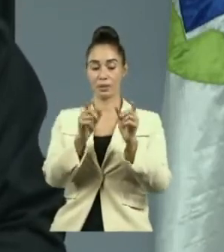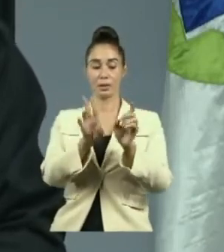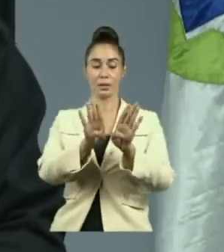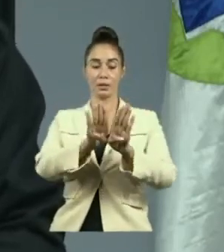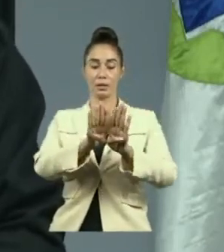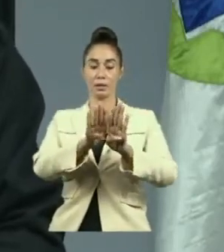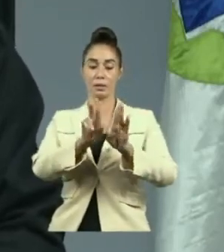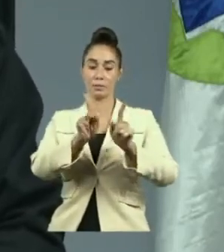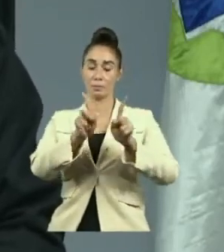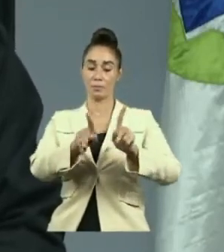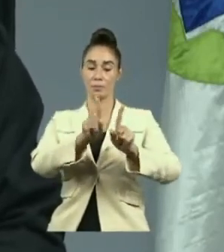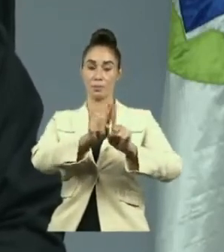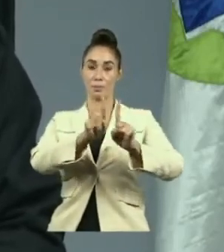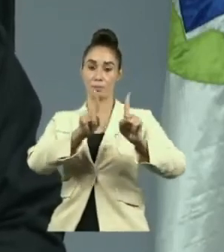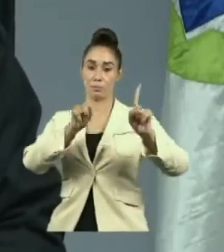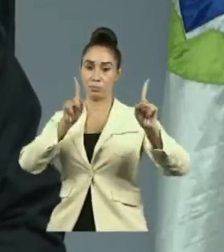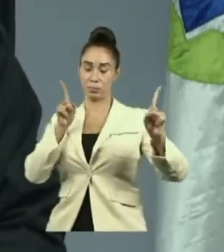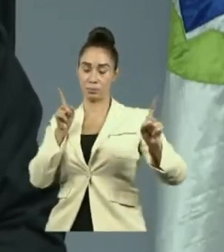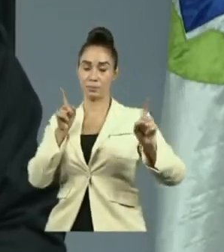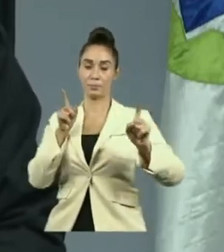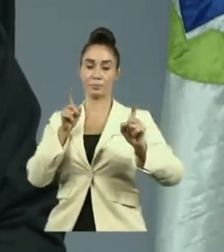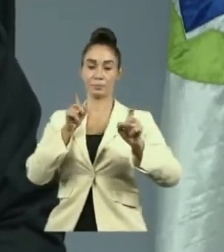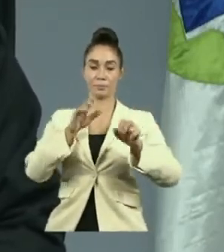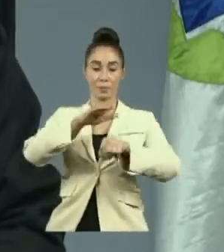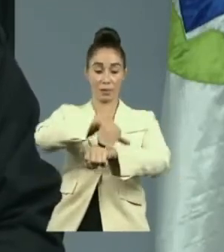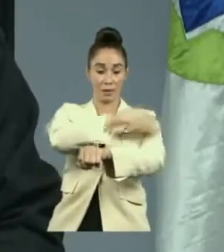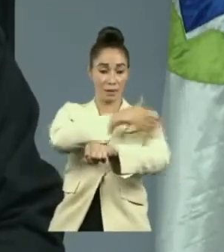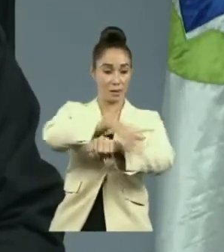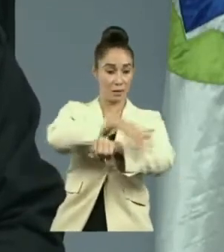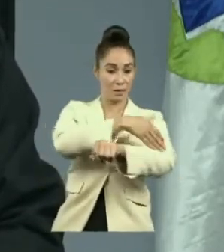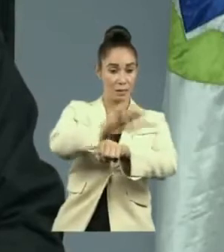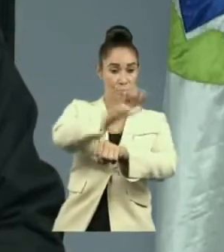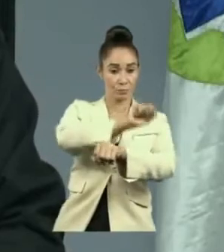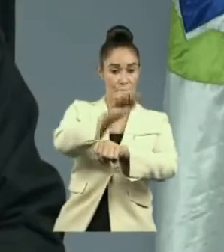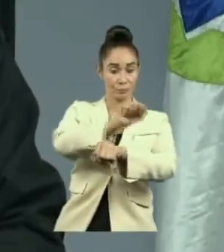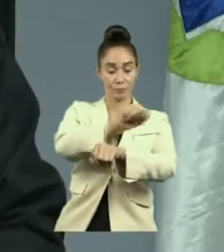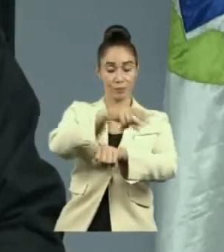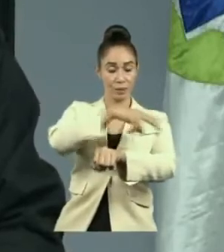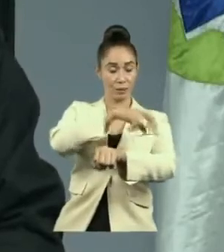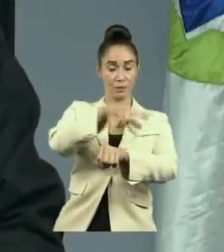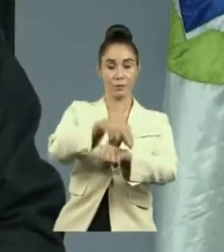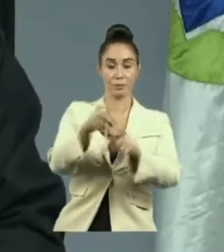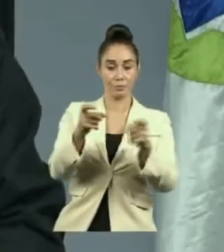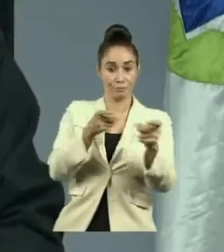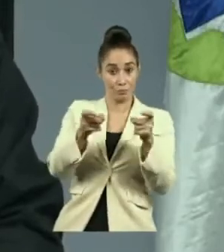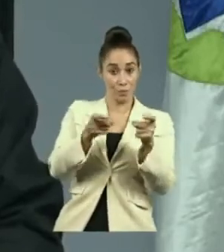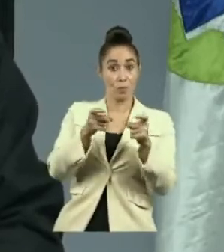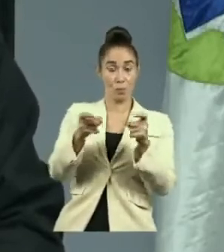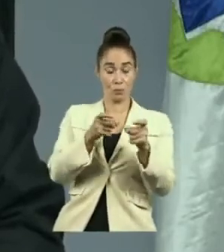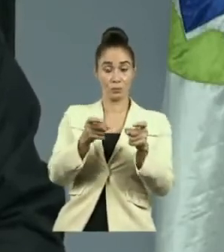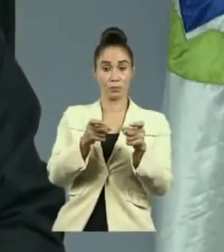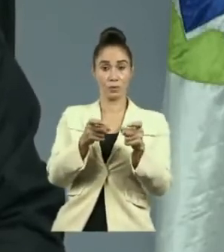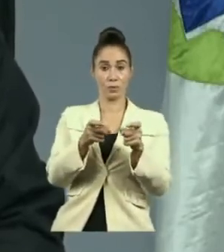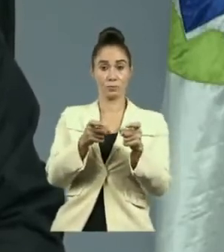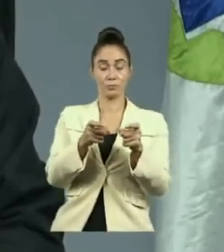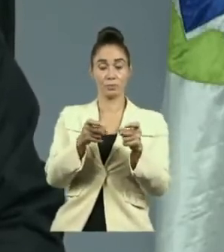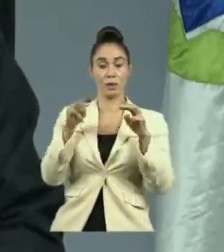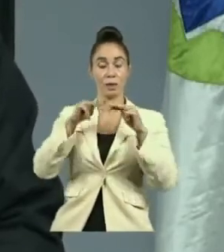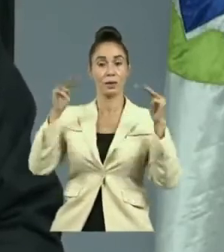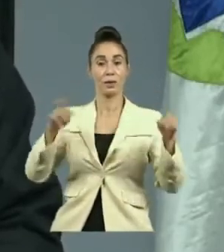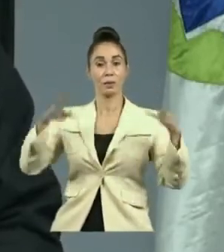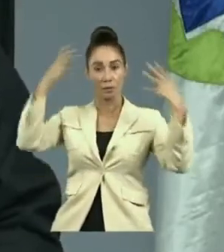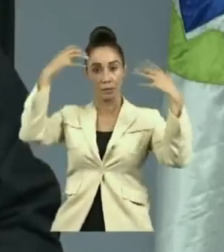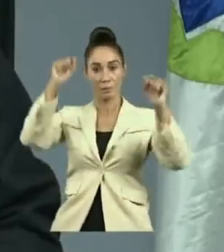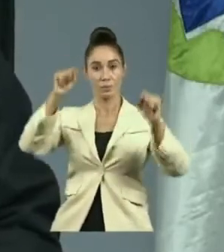de tránsito etcétera que ya han sido expuesta por la prensa nacional y por el ministro de la presidencia